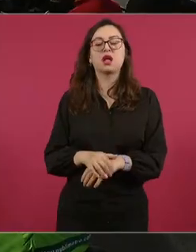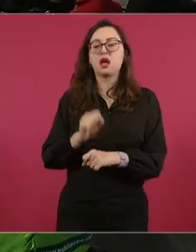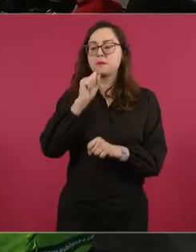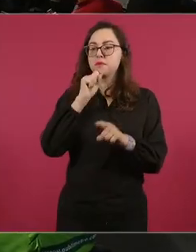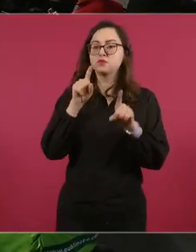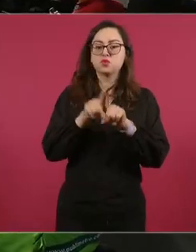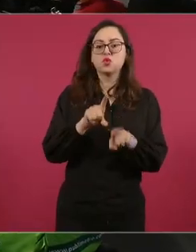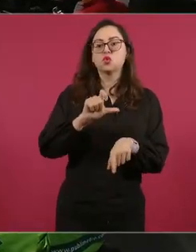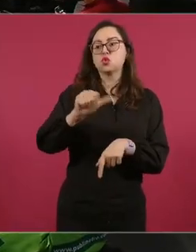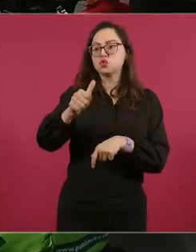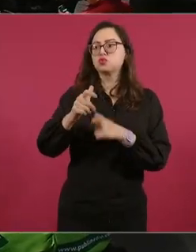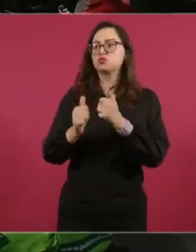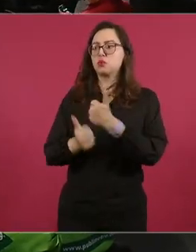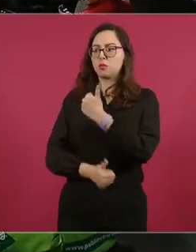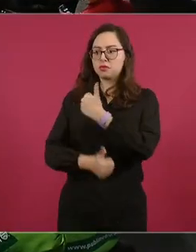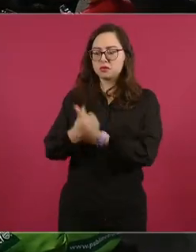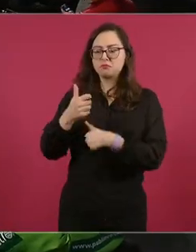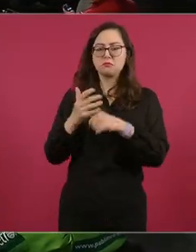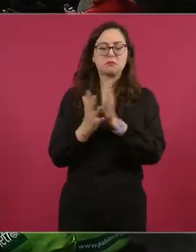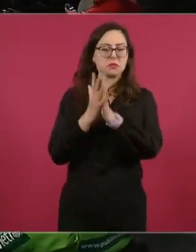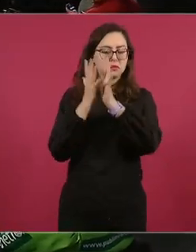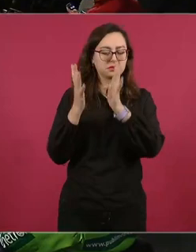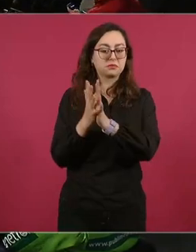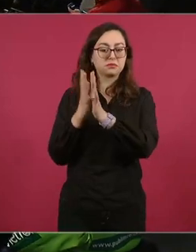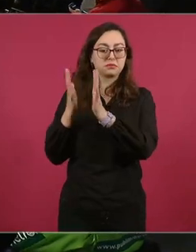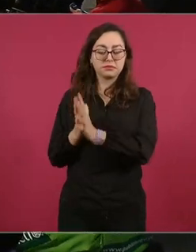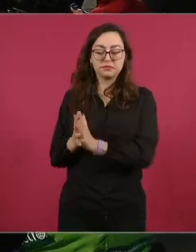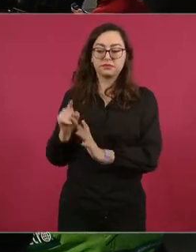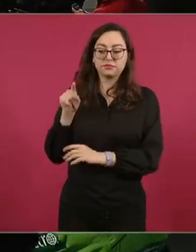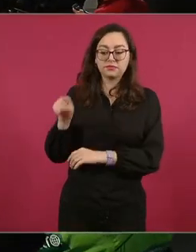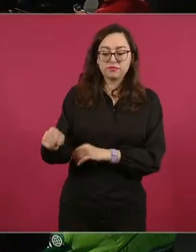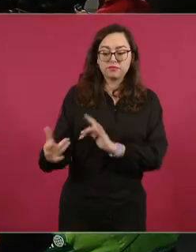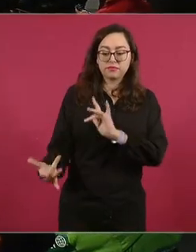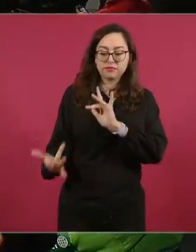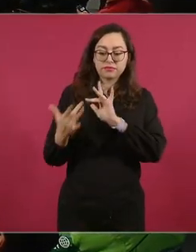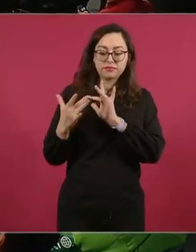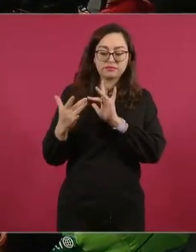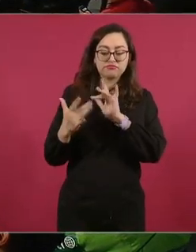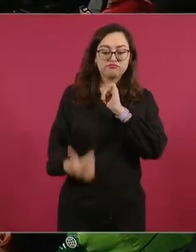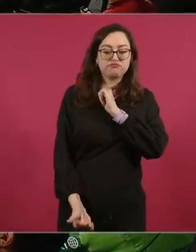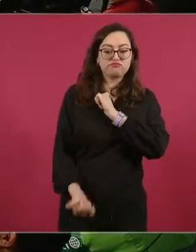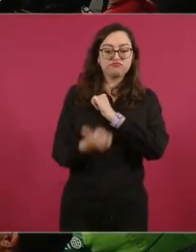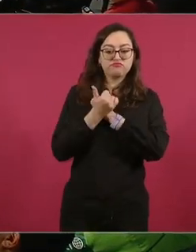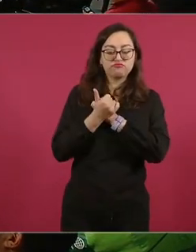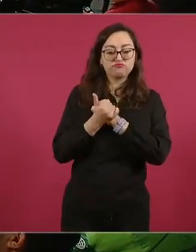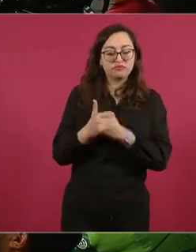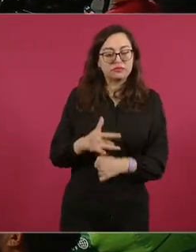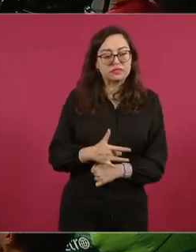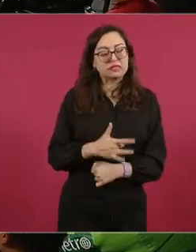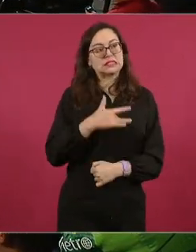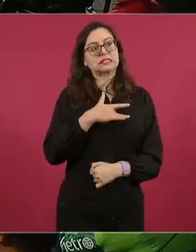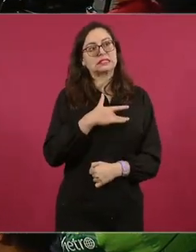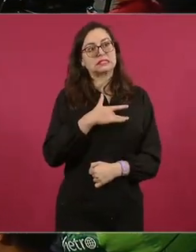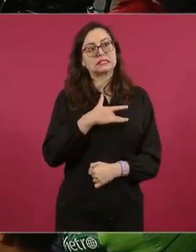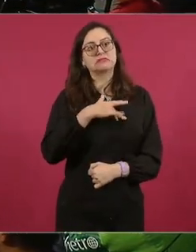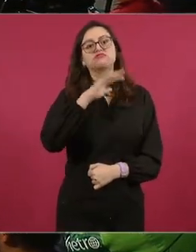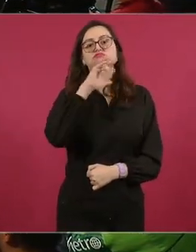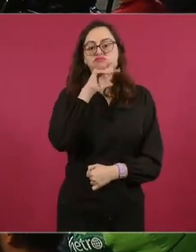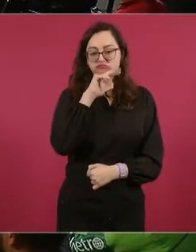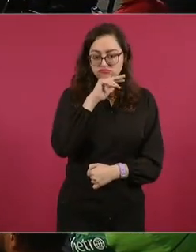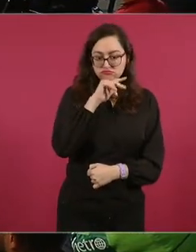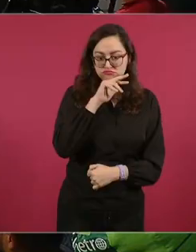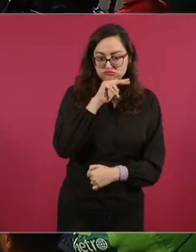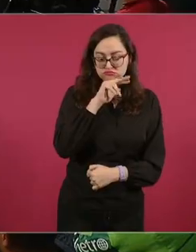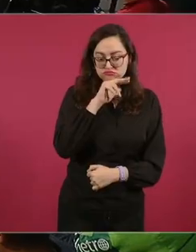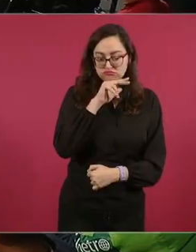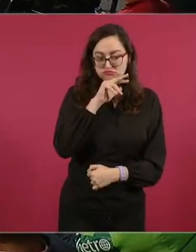otras ocasiones. Y en este caso, ellos me contactaron porque están preocupados y le dirigen aquí una